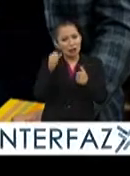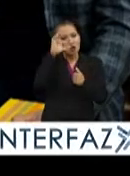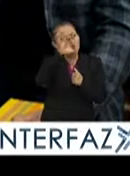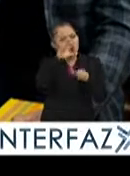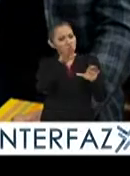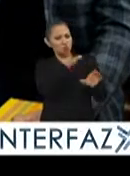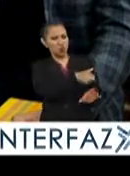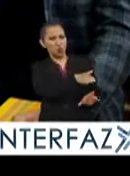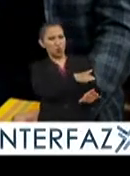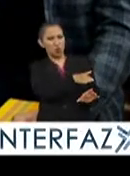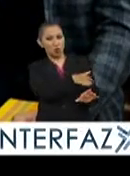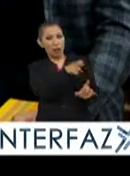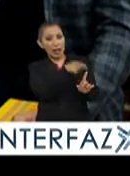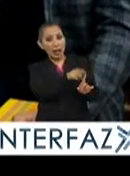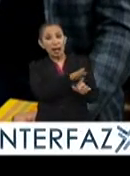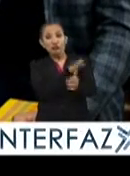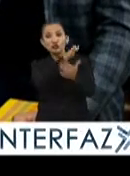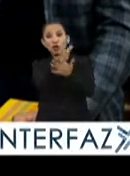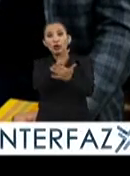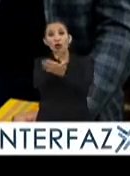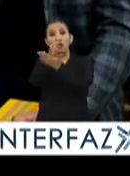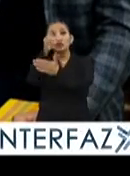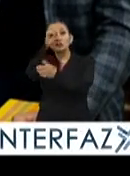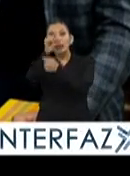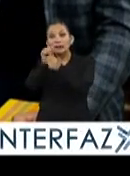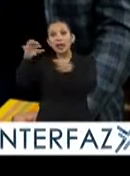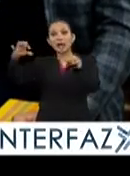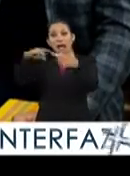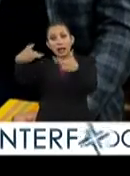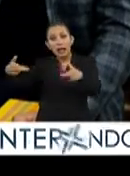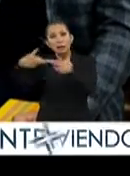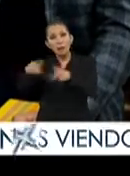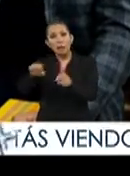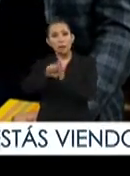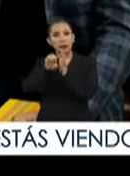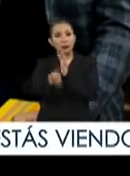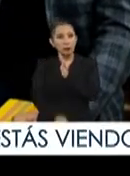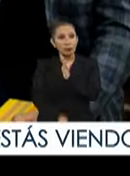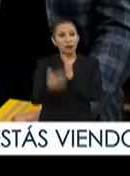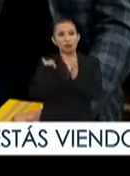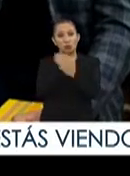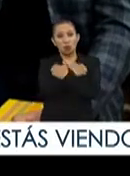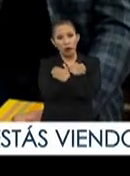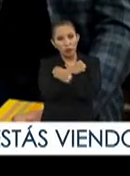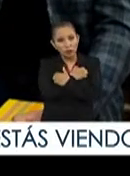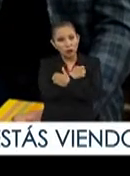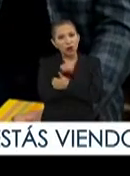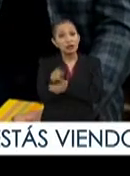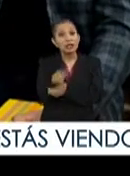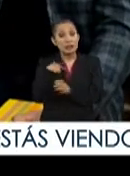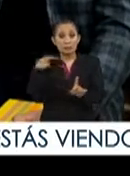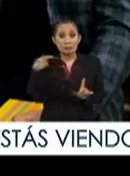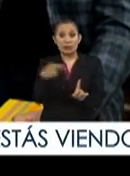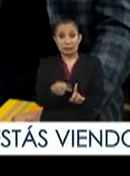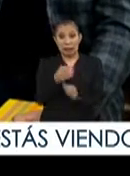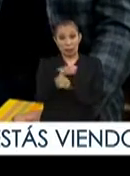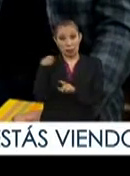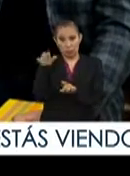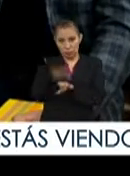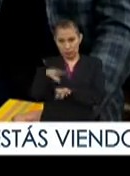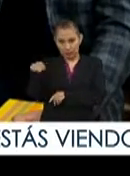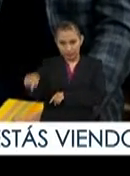cultura perpassa todas as outras secretarias, parcerias como o meio ambiente, como a educação, e em particular a questão da